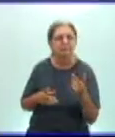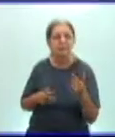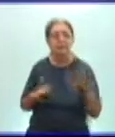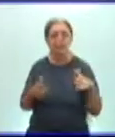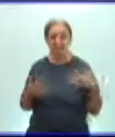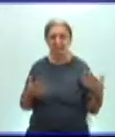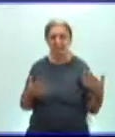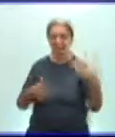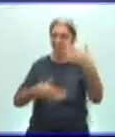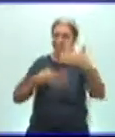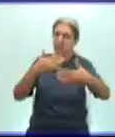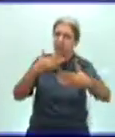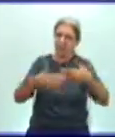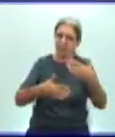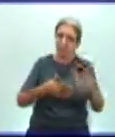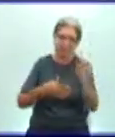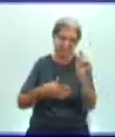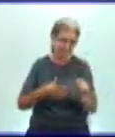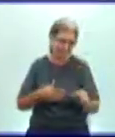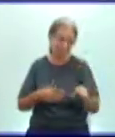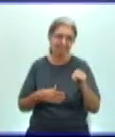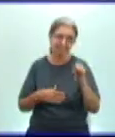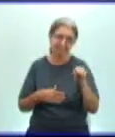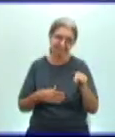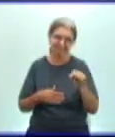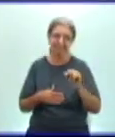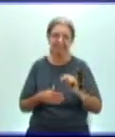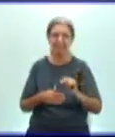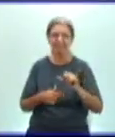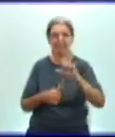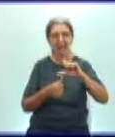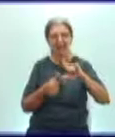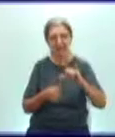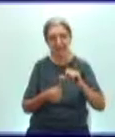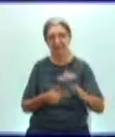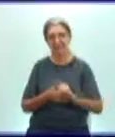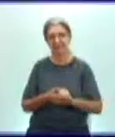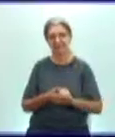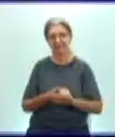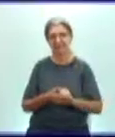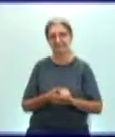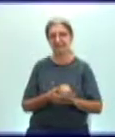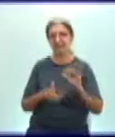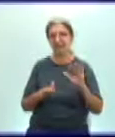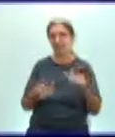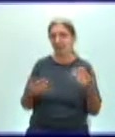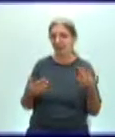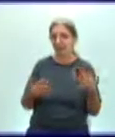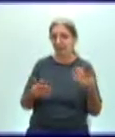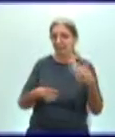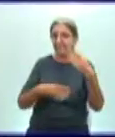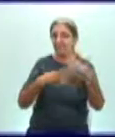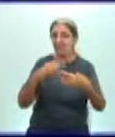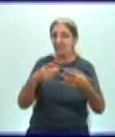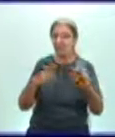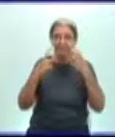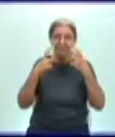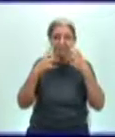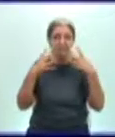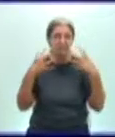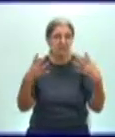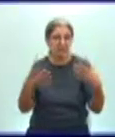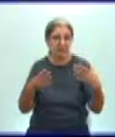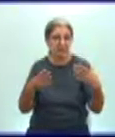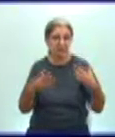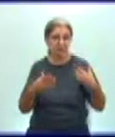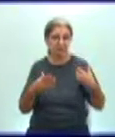el hombre. Eso es lo que usted tiene que descubrir. Por tanto, ¿Cuáles son los problemas fundamentales? Mire, esto se lo voy a